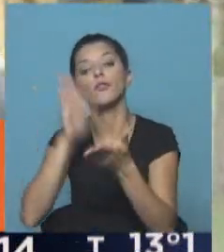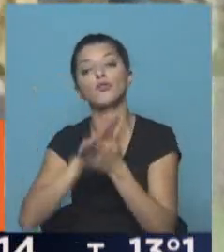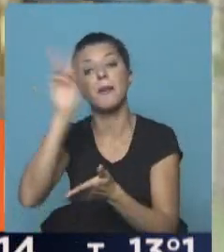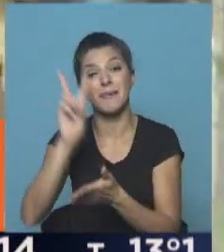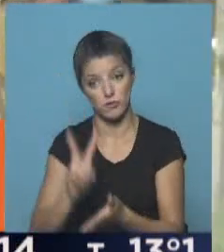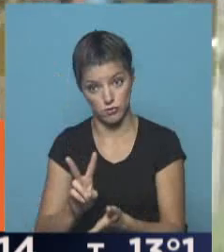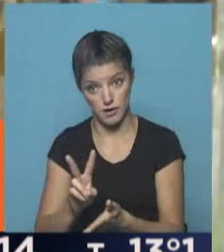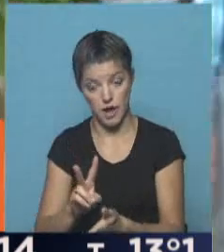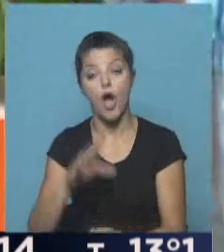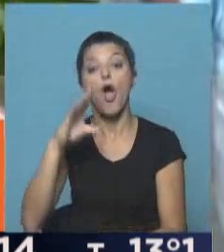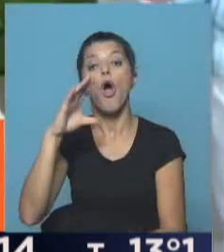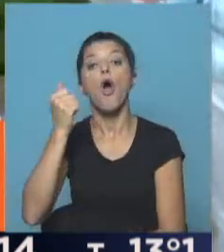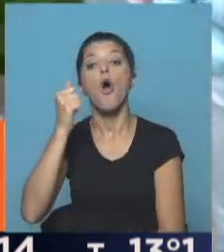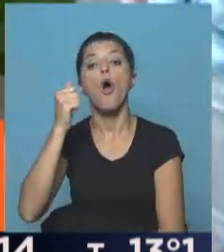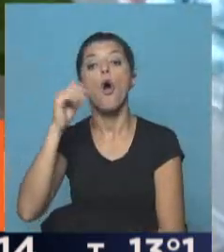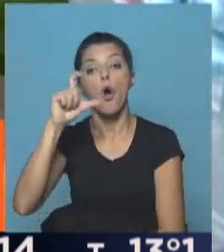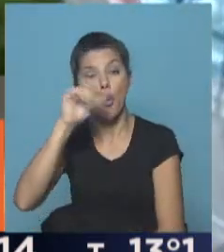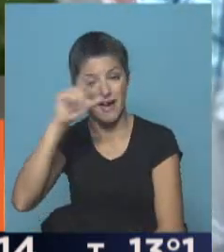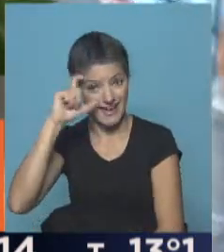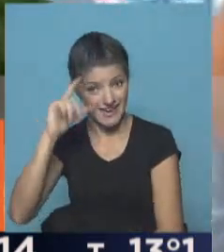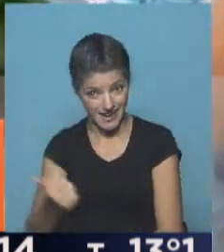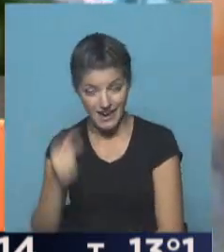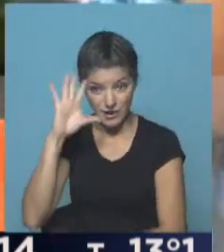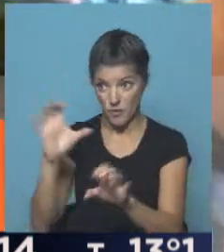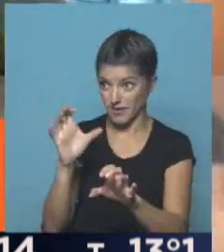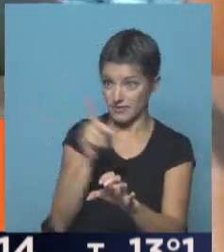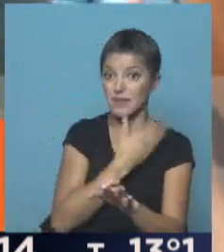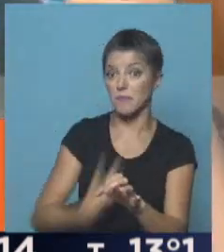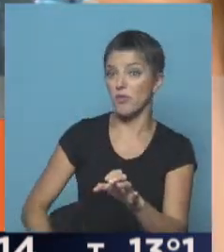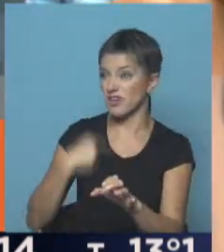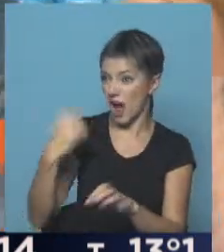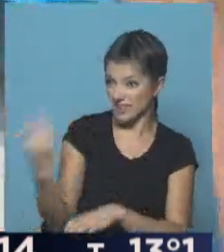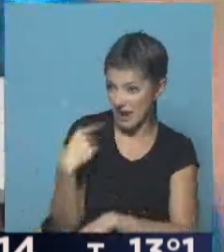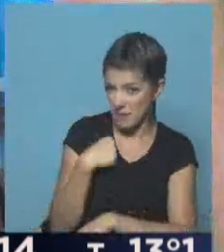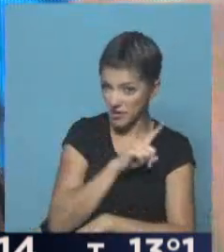donde, recordemos, en vez de ser echado, Maduro decidió retirarse.